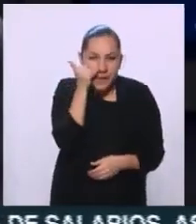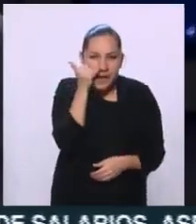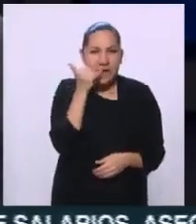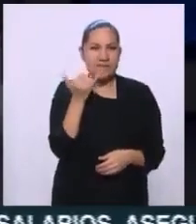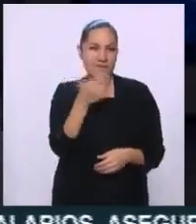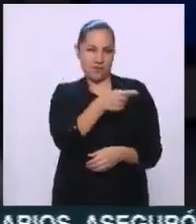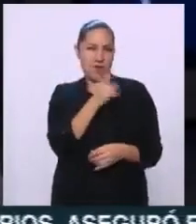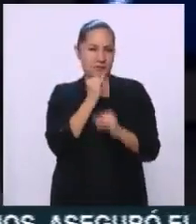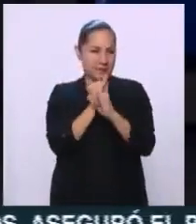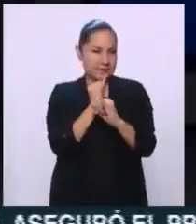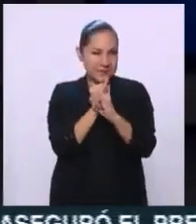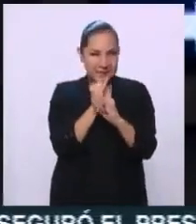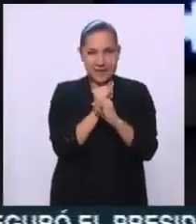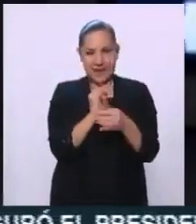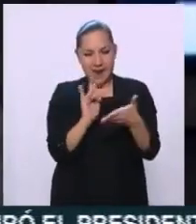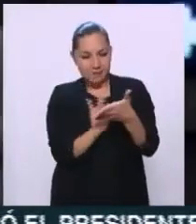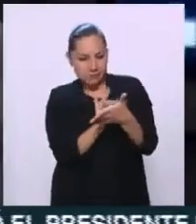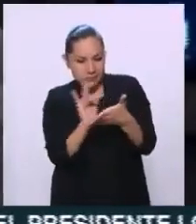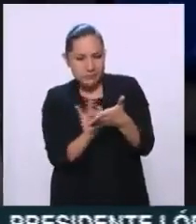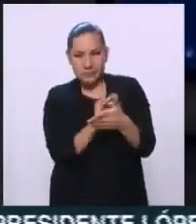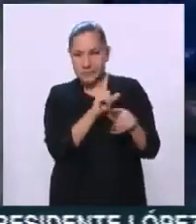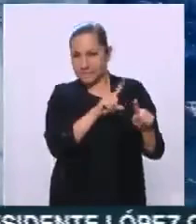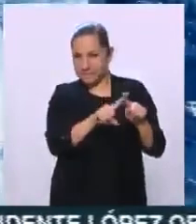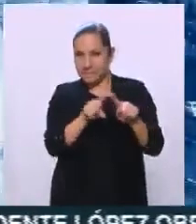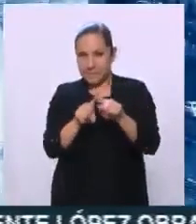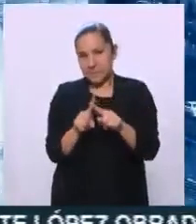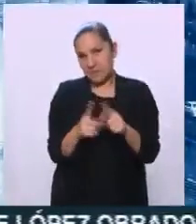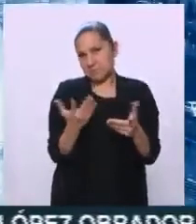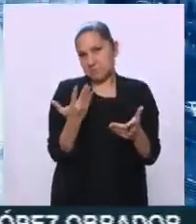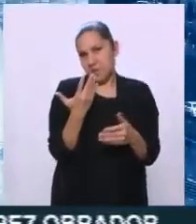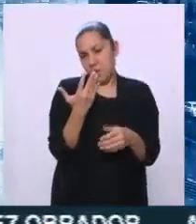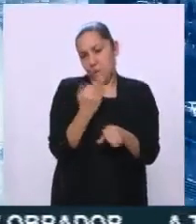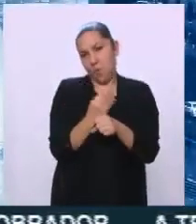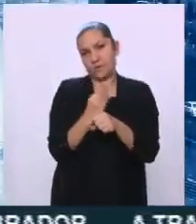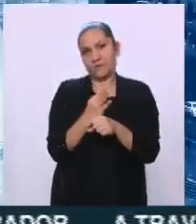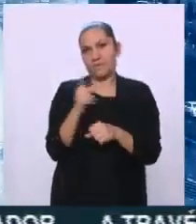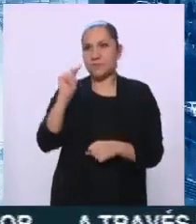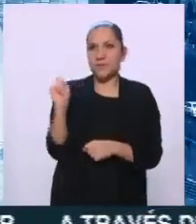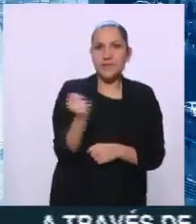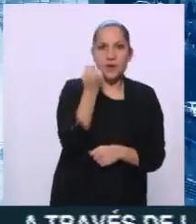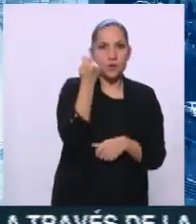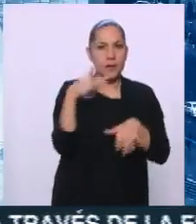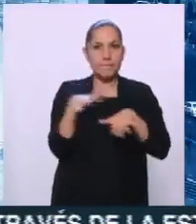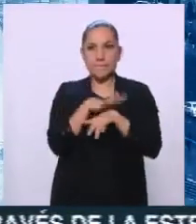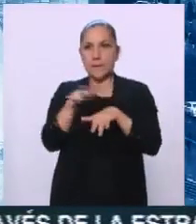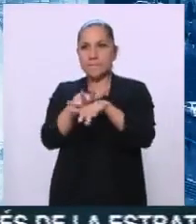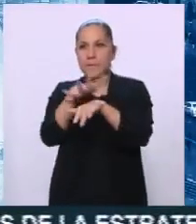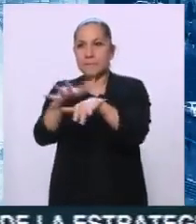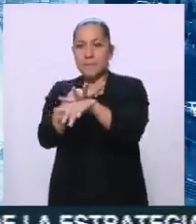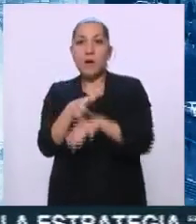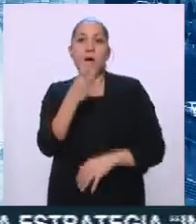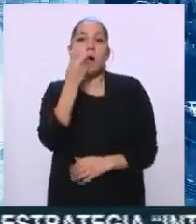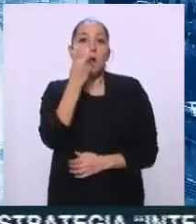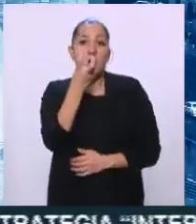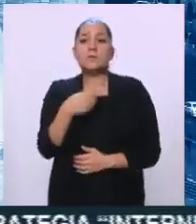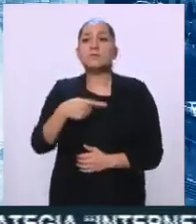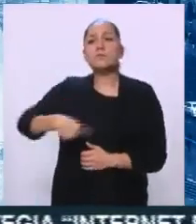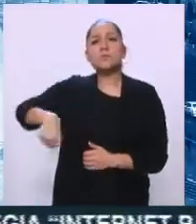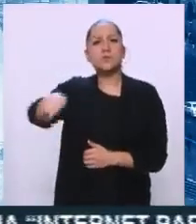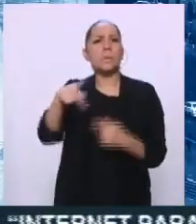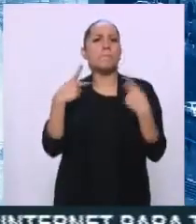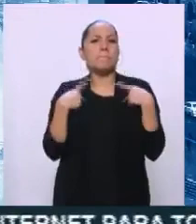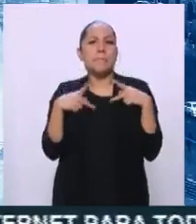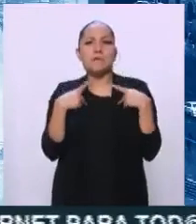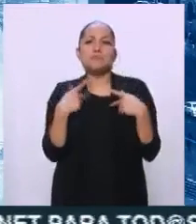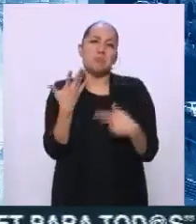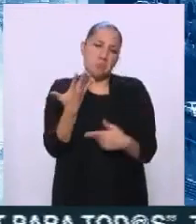inteligentes. Yo pienso que la gente que es la inteligente y las tecnologías pues son más o menos asequibles o no, o rápidas o lentas o como